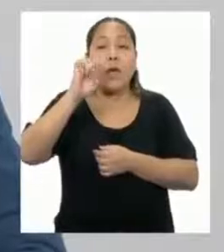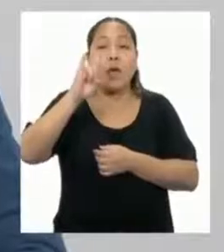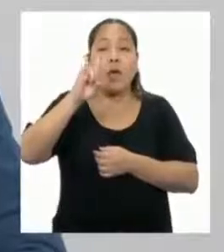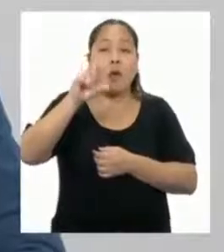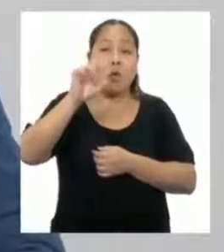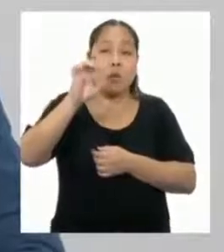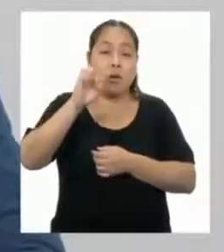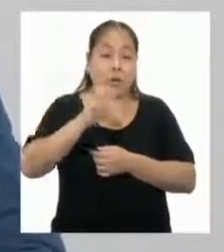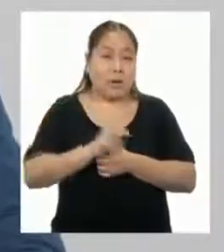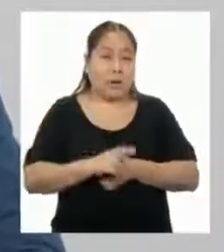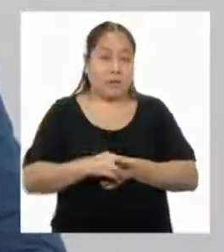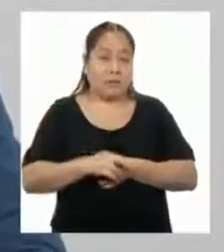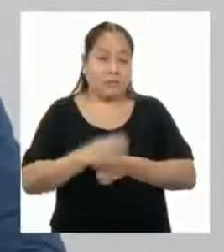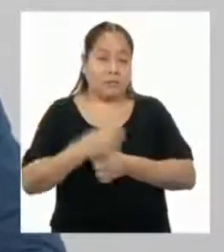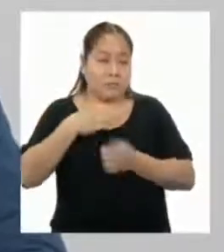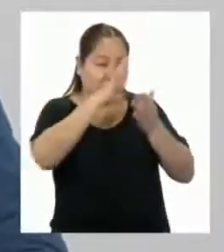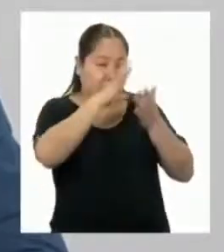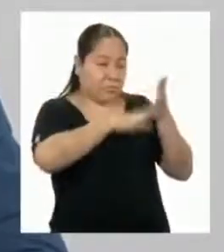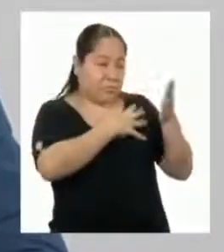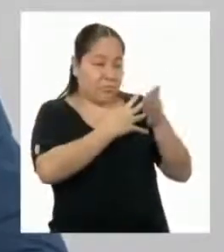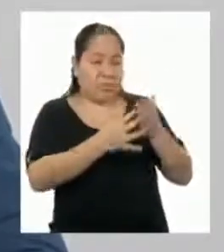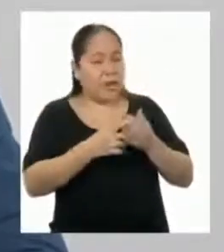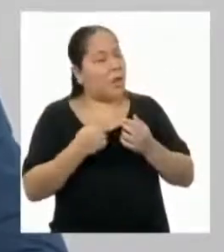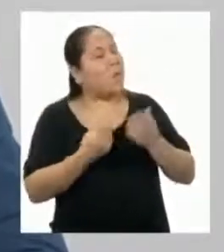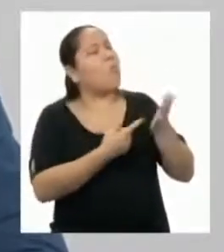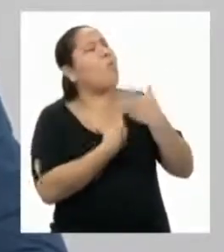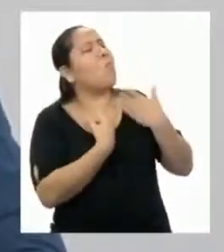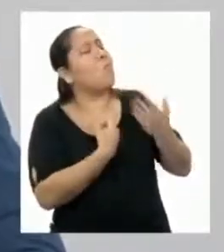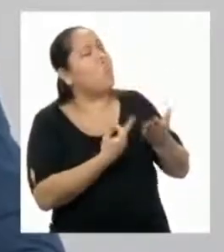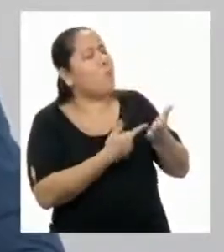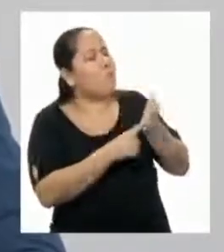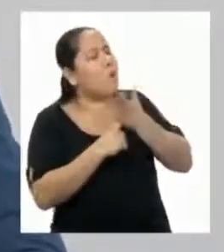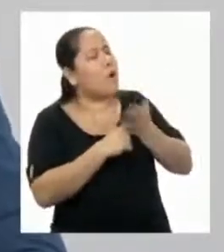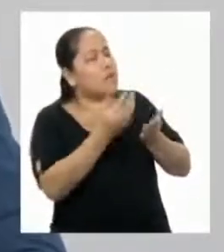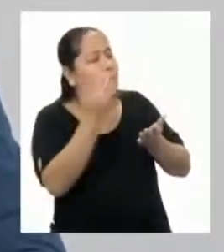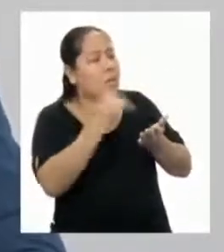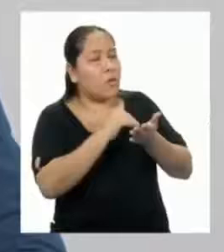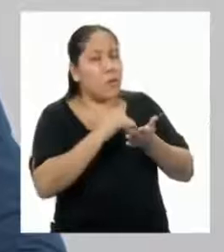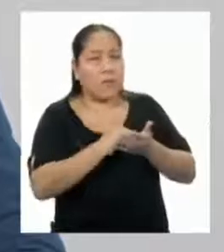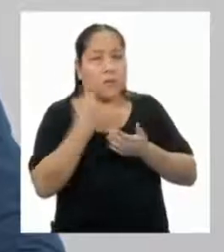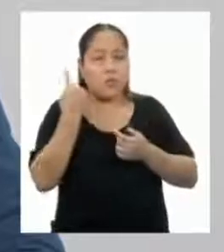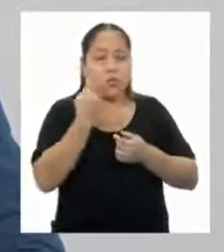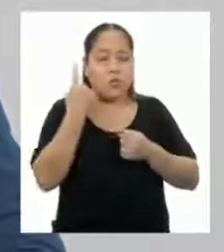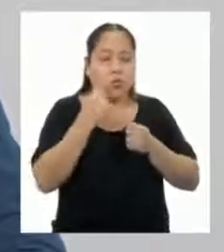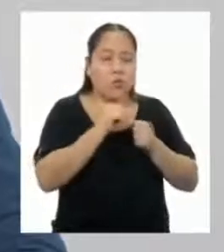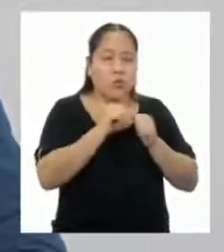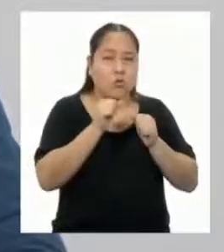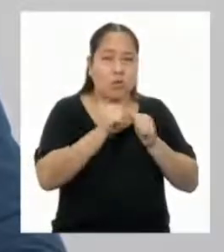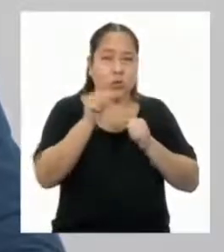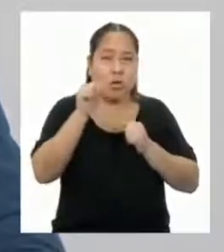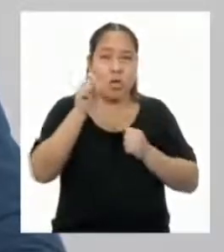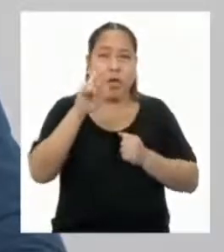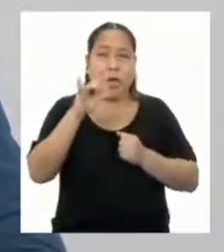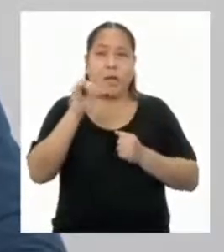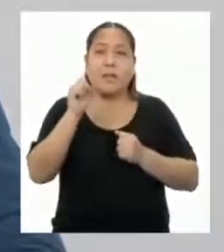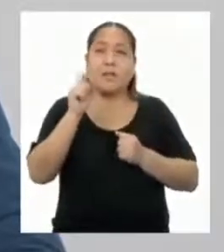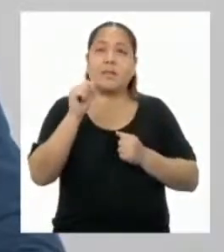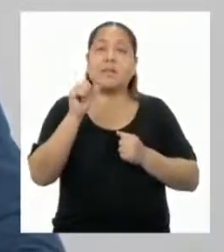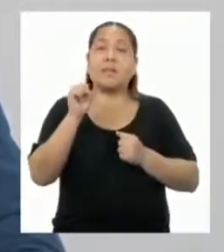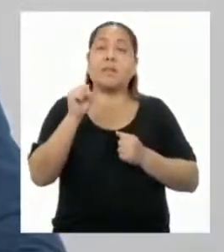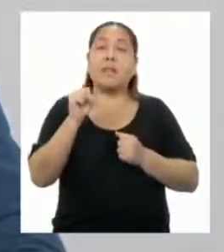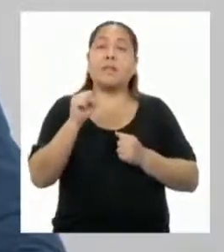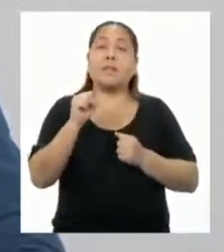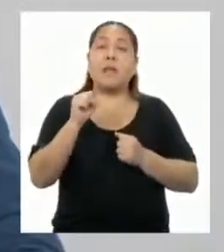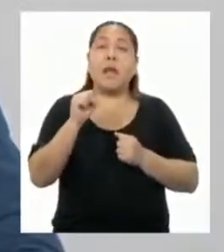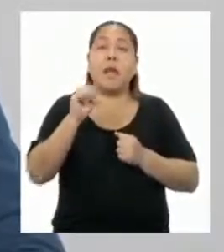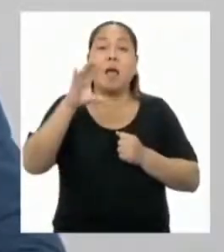¿Puedes enseñarme de nuevo la tabla, por favor? Pero solamente los datos de las aristas, caras